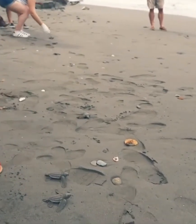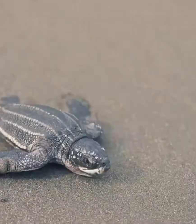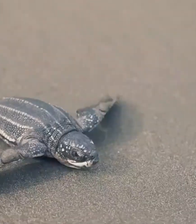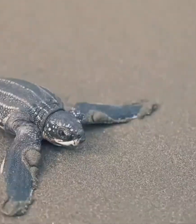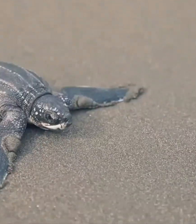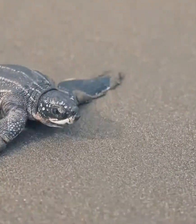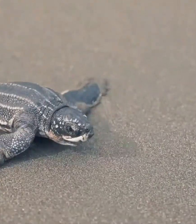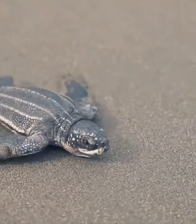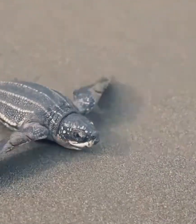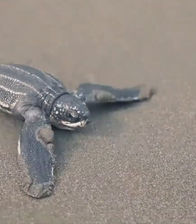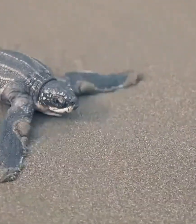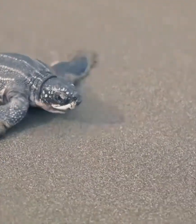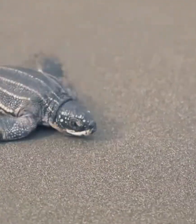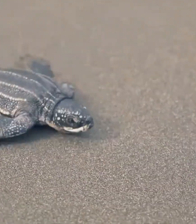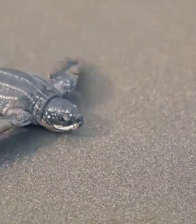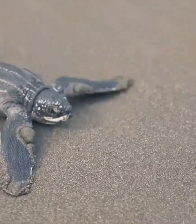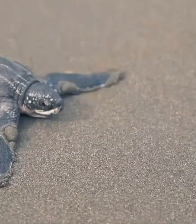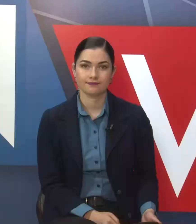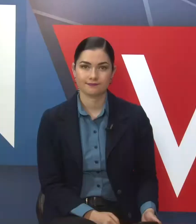alianza público-privada.